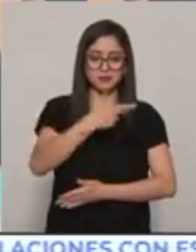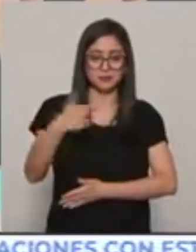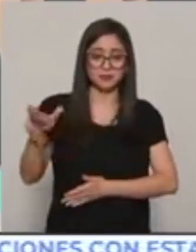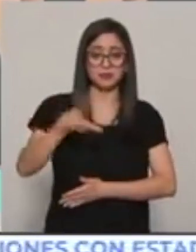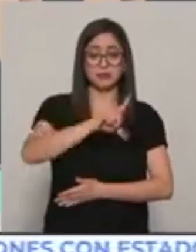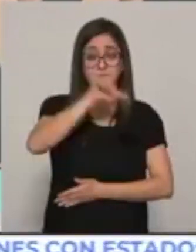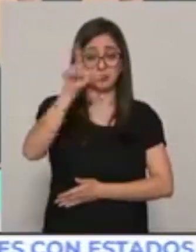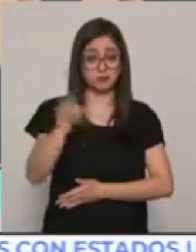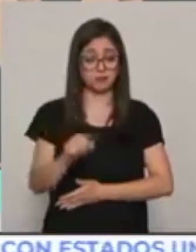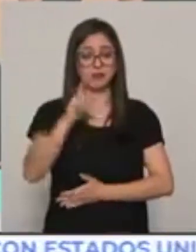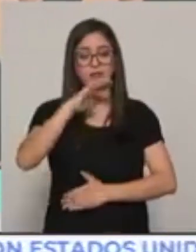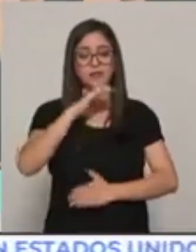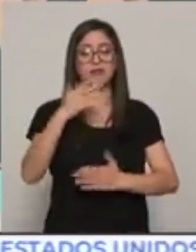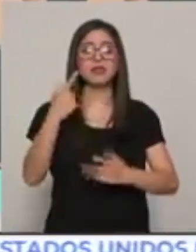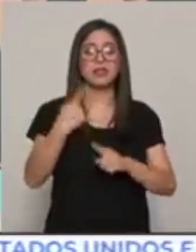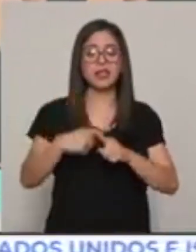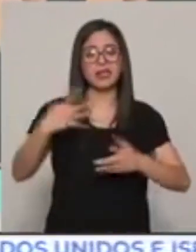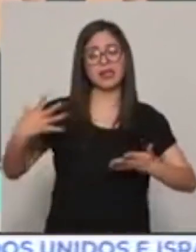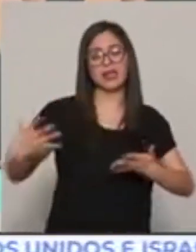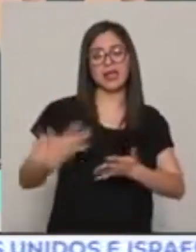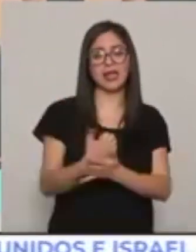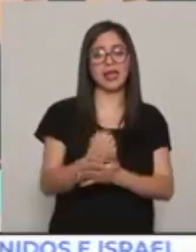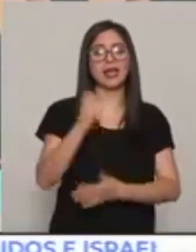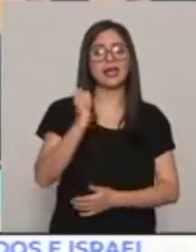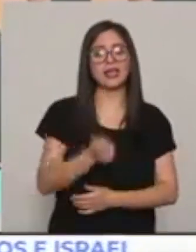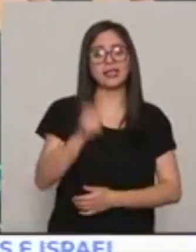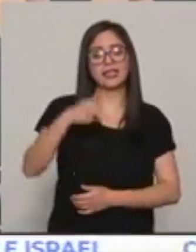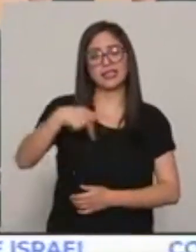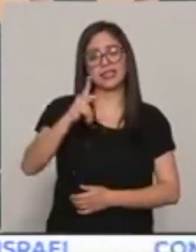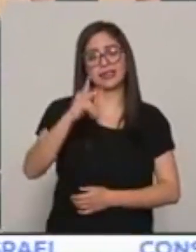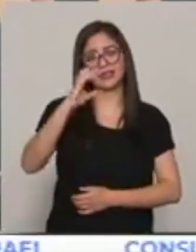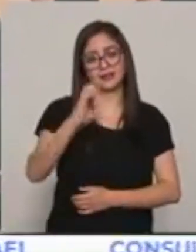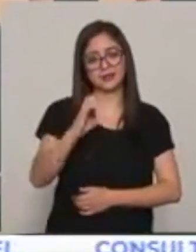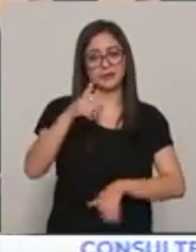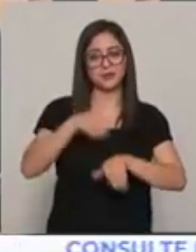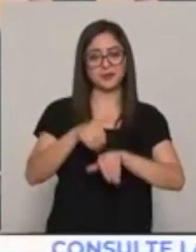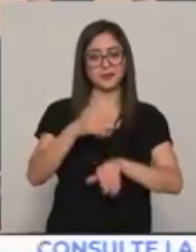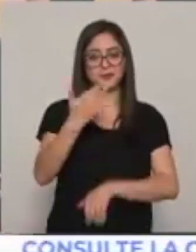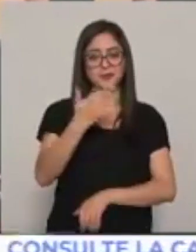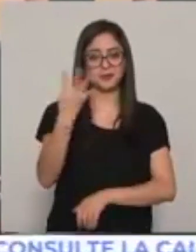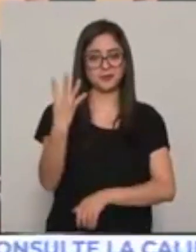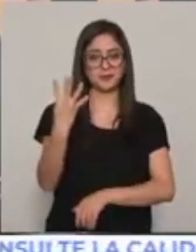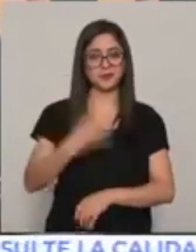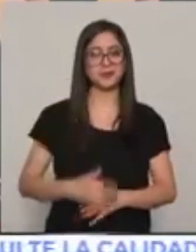los Jefes de Kansas City se llevaron el Super Tazón 54.